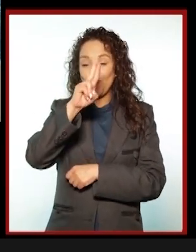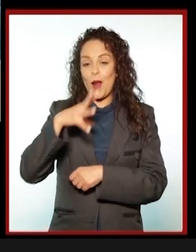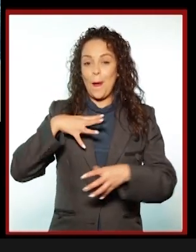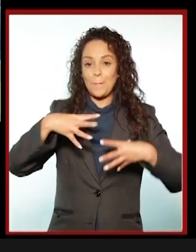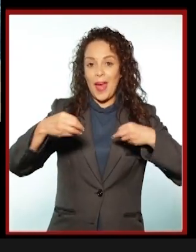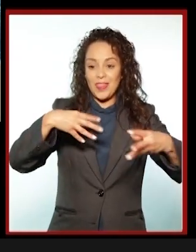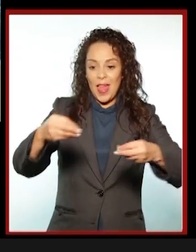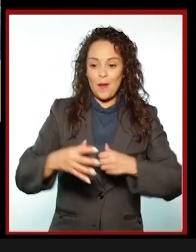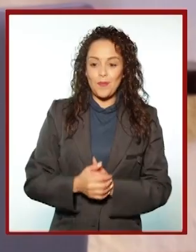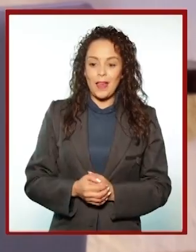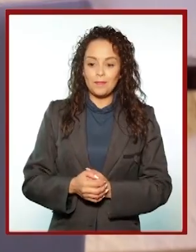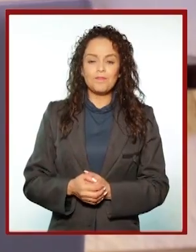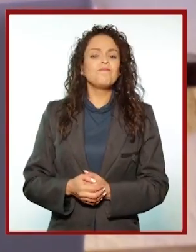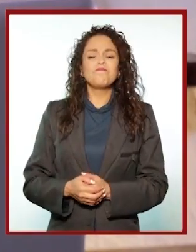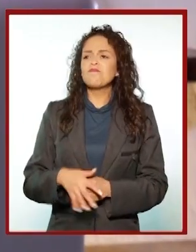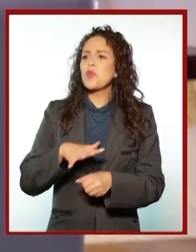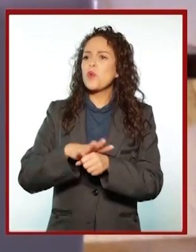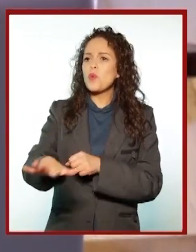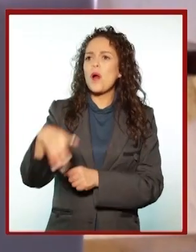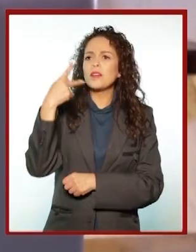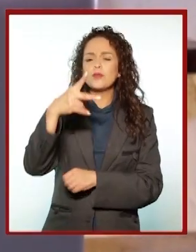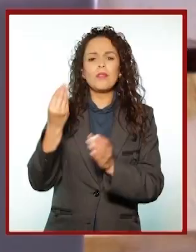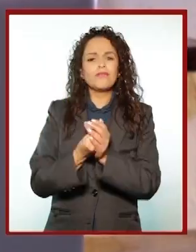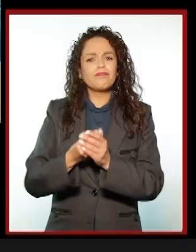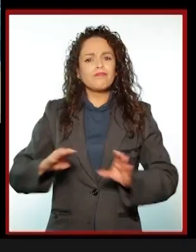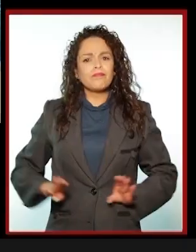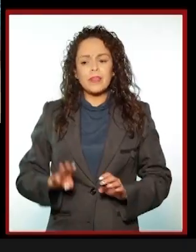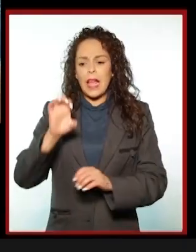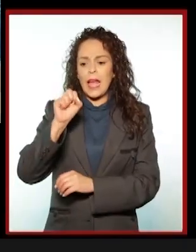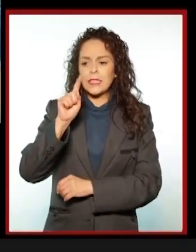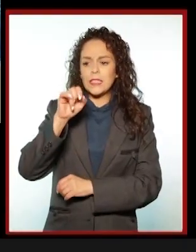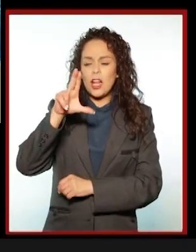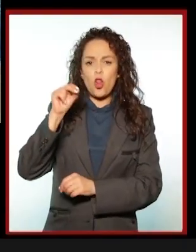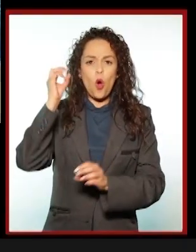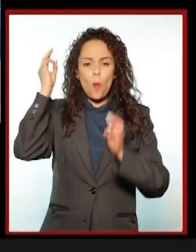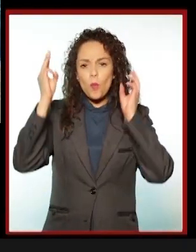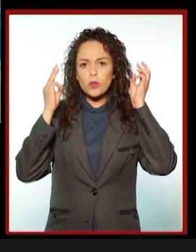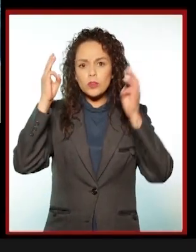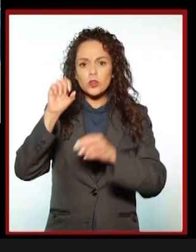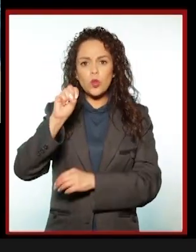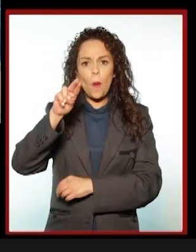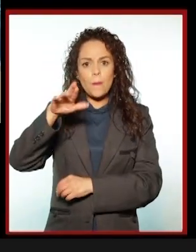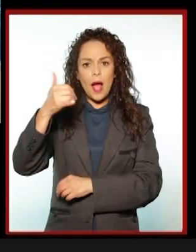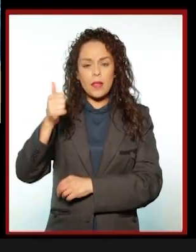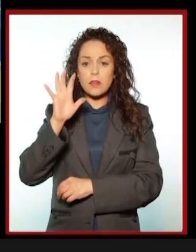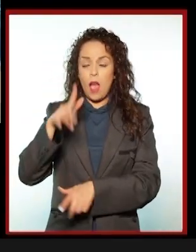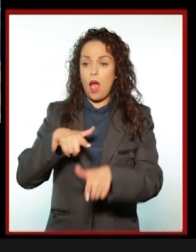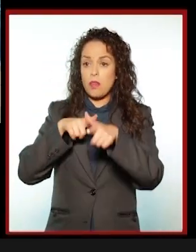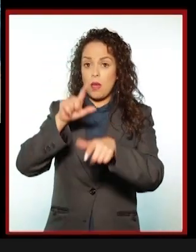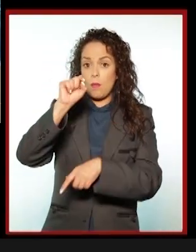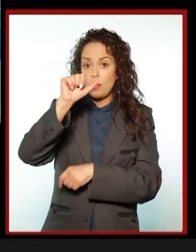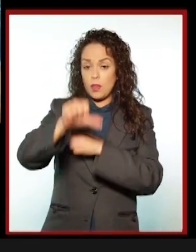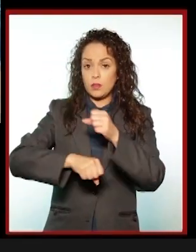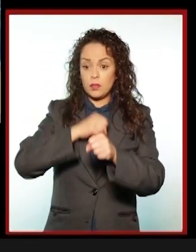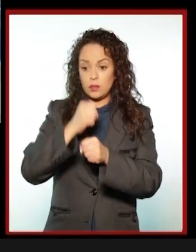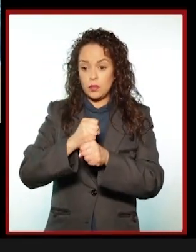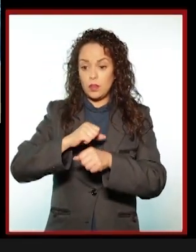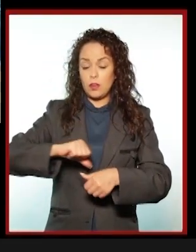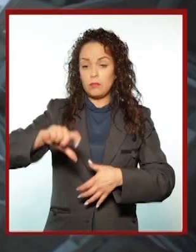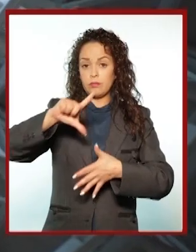la pandemia. Alfonso, ¿qué estilo es el Museo Sumaya? Pues Museo Sumaya tiene 26 años en la